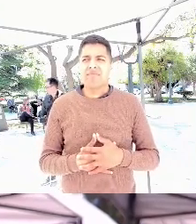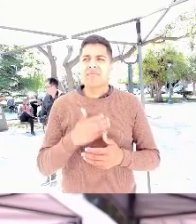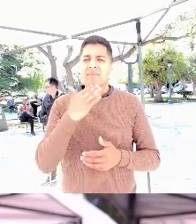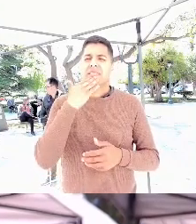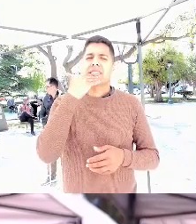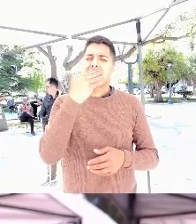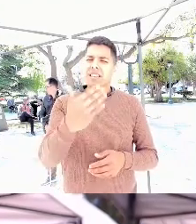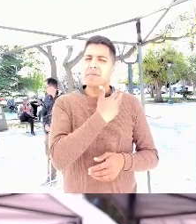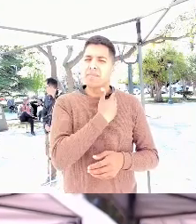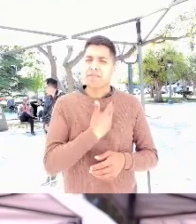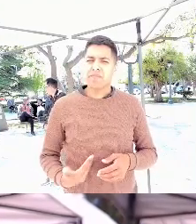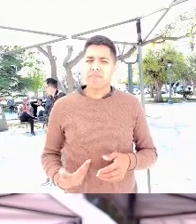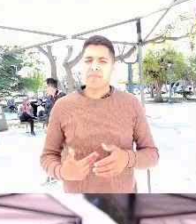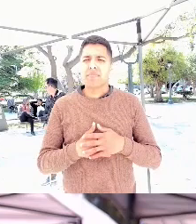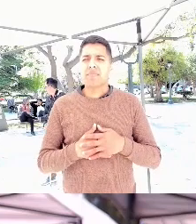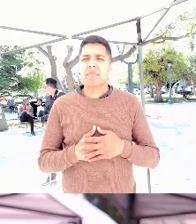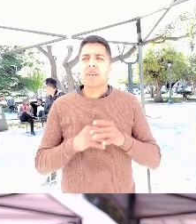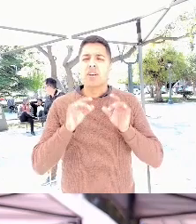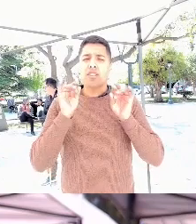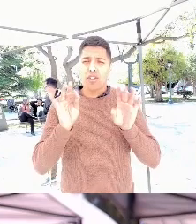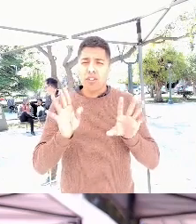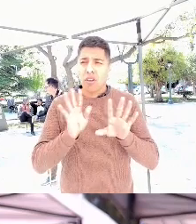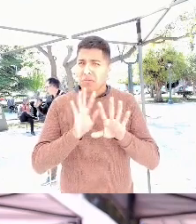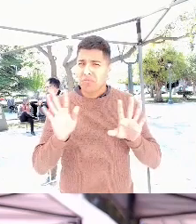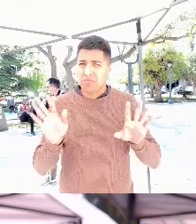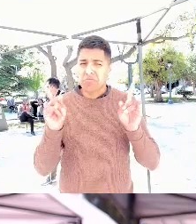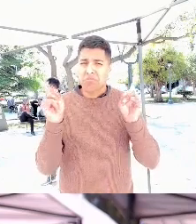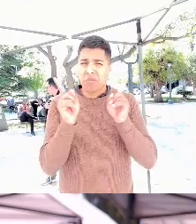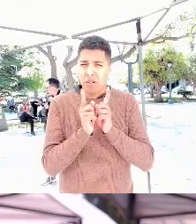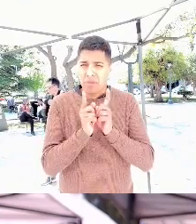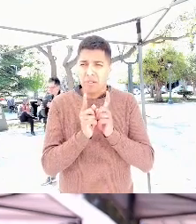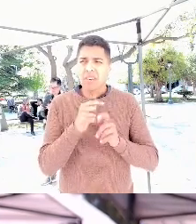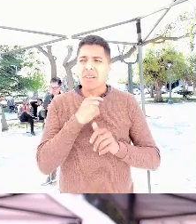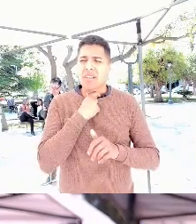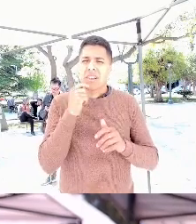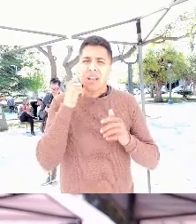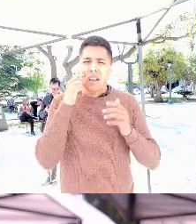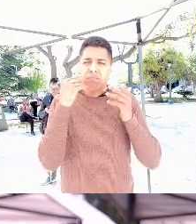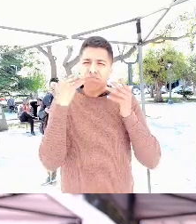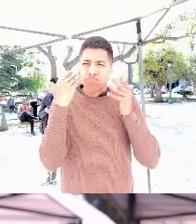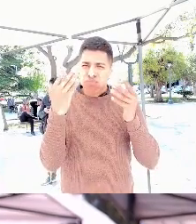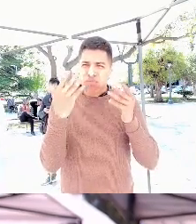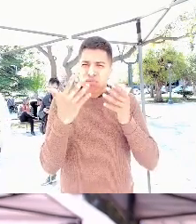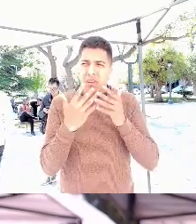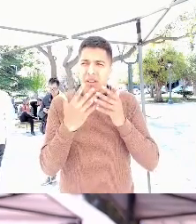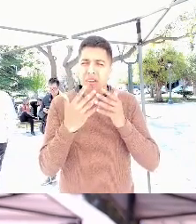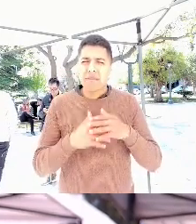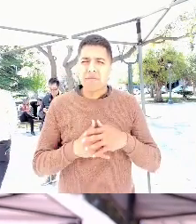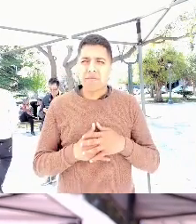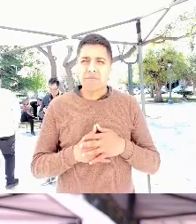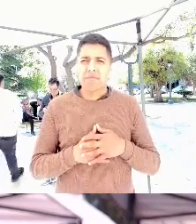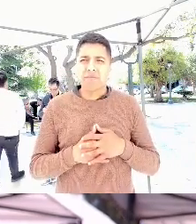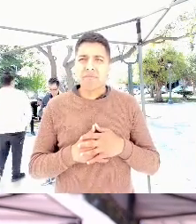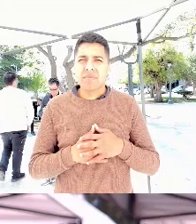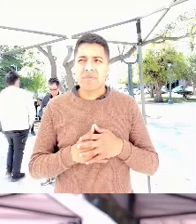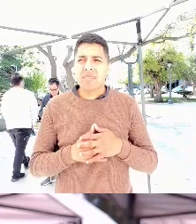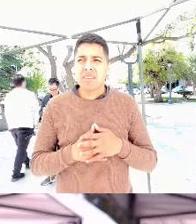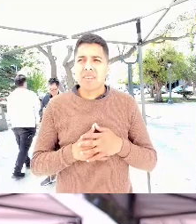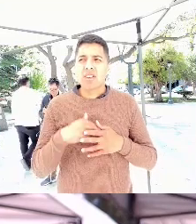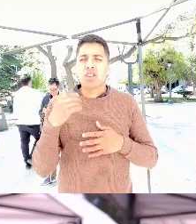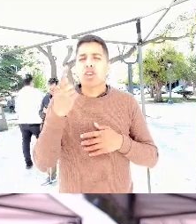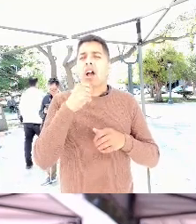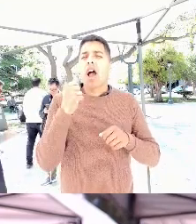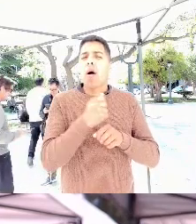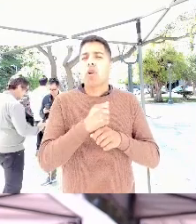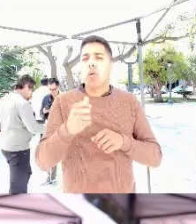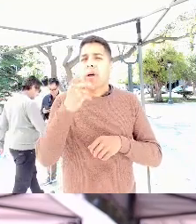Gracias, señor presidente. Simplemente para festejar que se hayan podido aprobar las